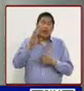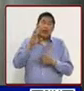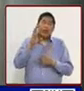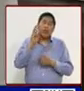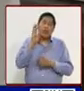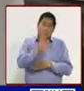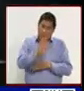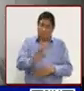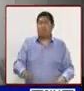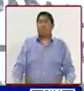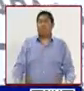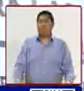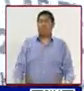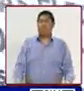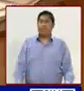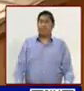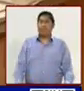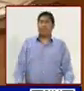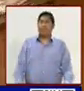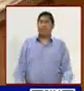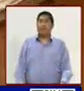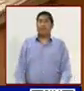18:00.